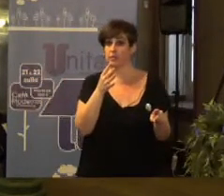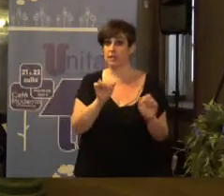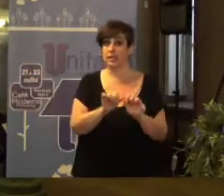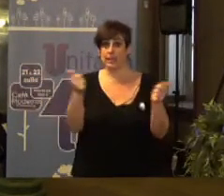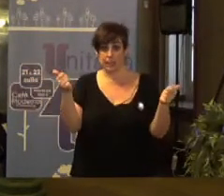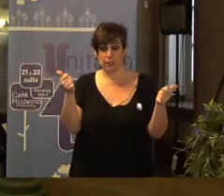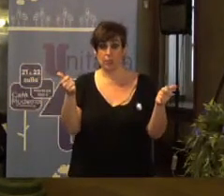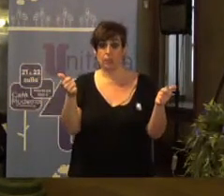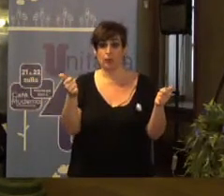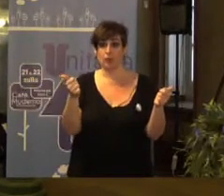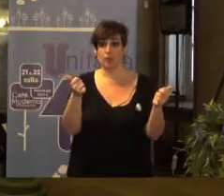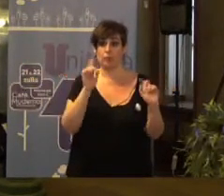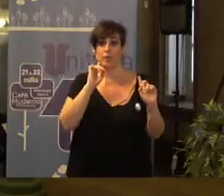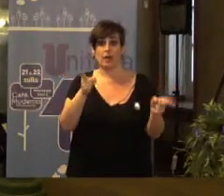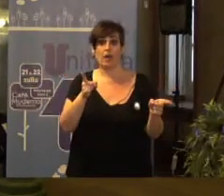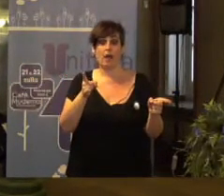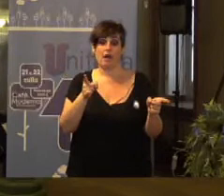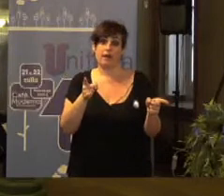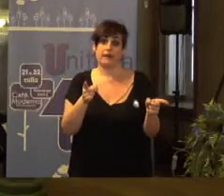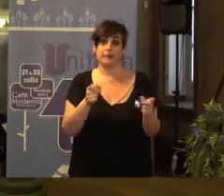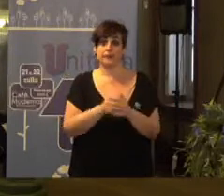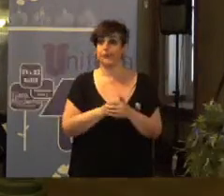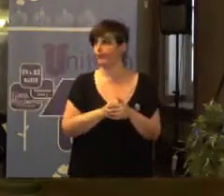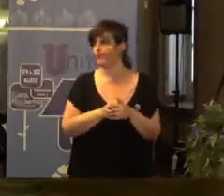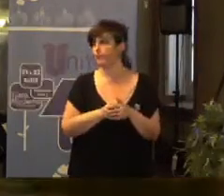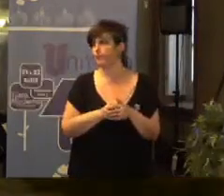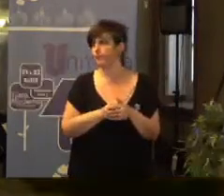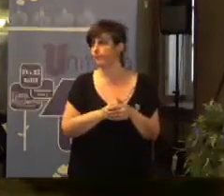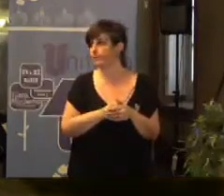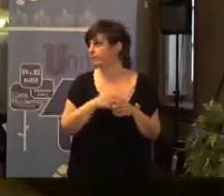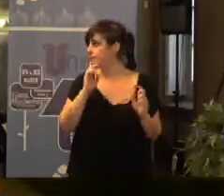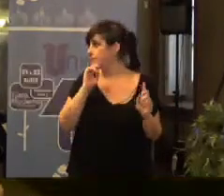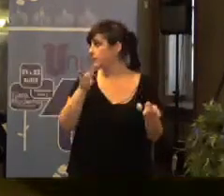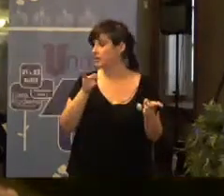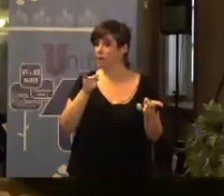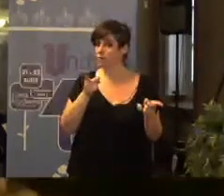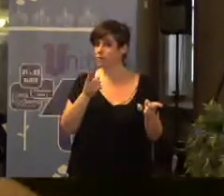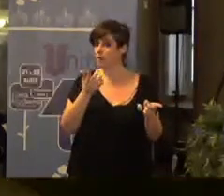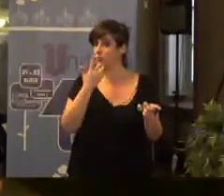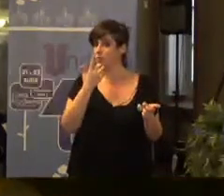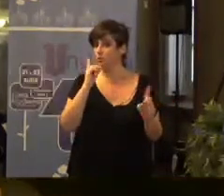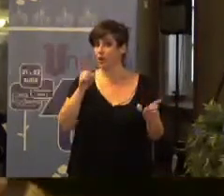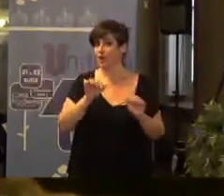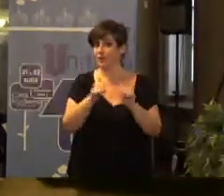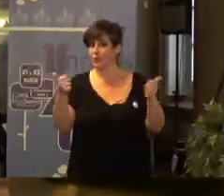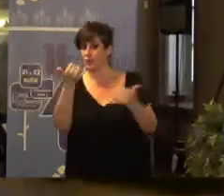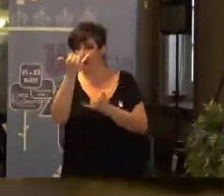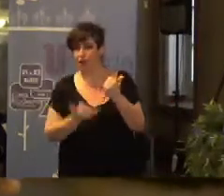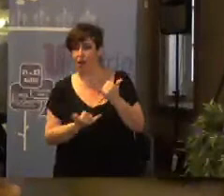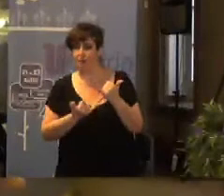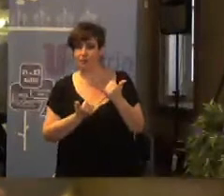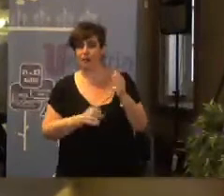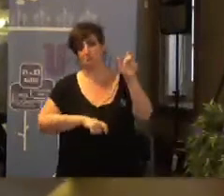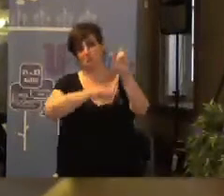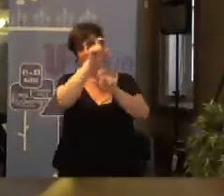cando se establece evidentemente ese berro de non nos representan, onde hai un divorcio xa directo entre a sociedade civil e os que están